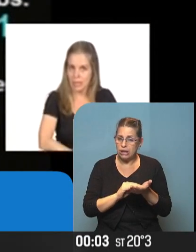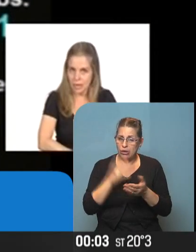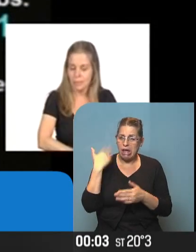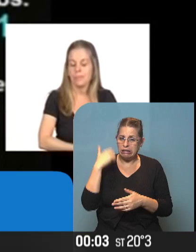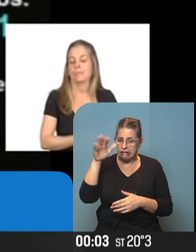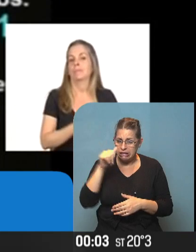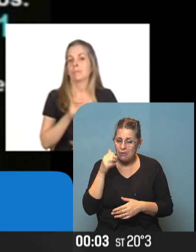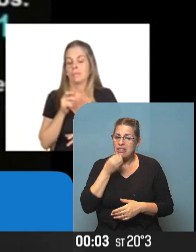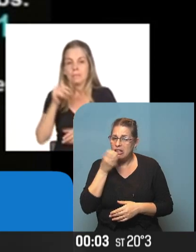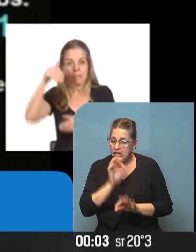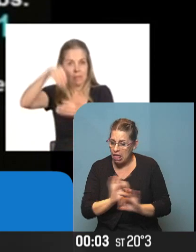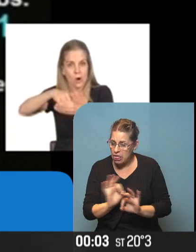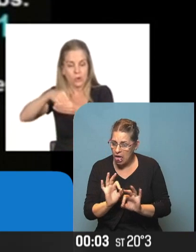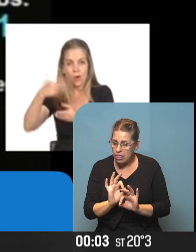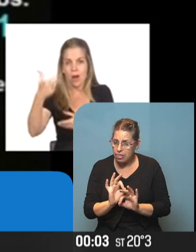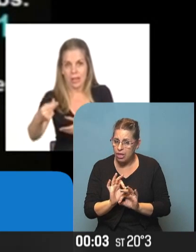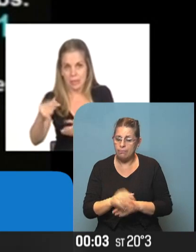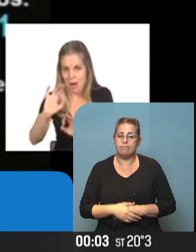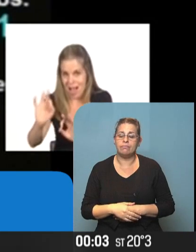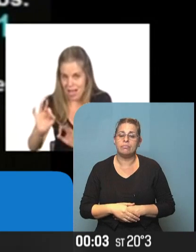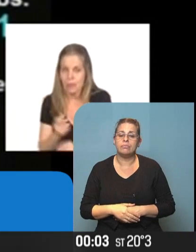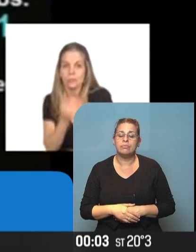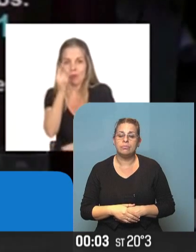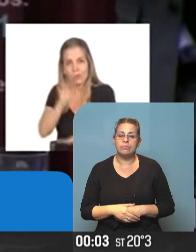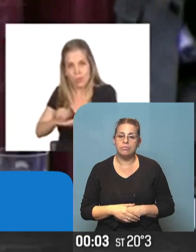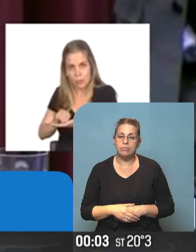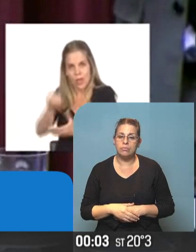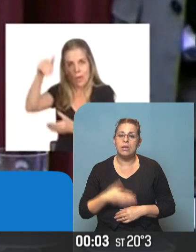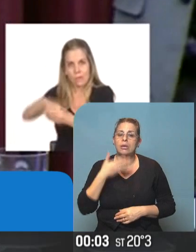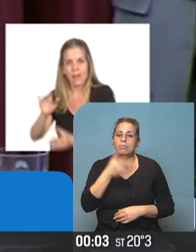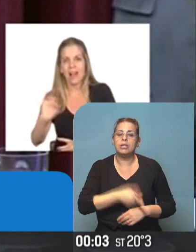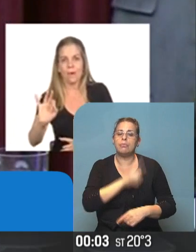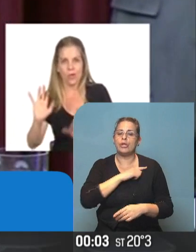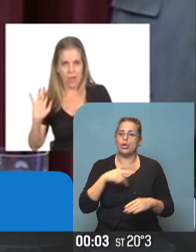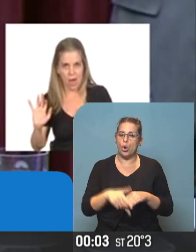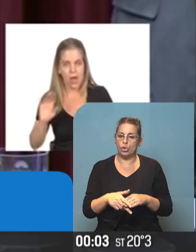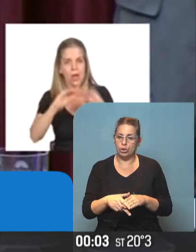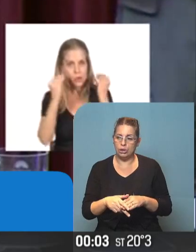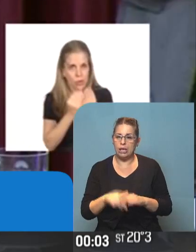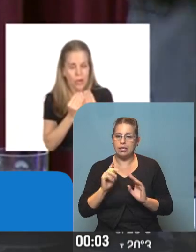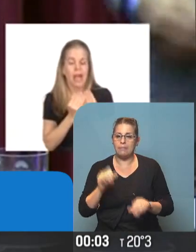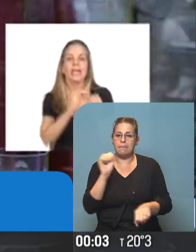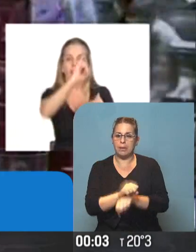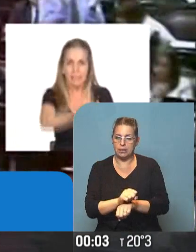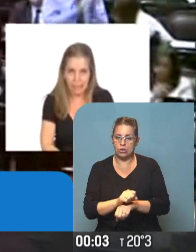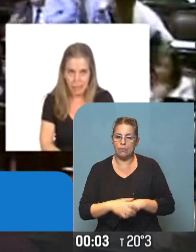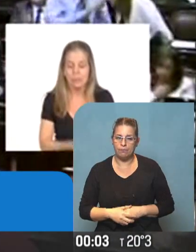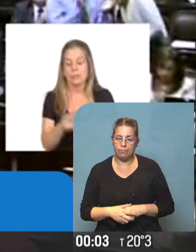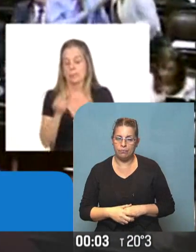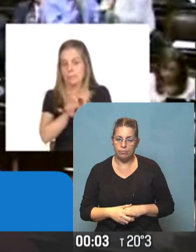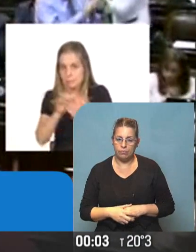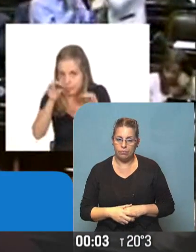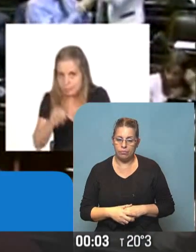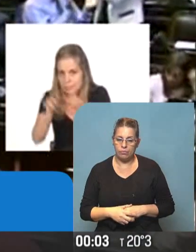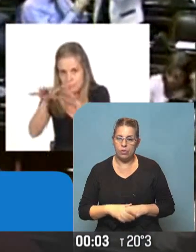llamado indagatoria, es decir, no se había escuchado indagatoria, se le pida el desafuero y se le pida la detención. Eso, no conozco